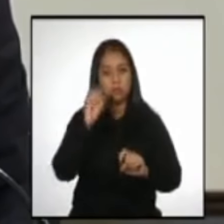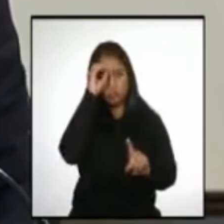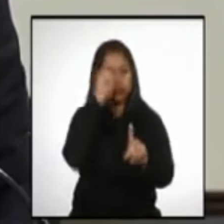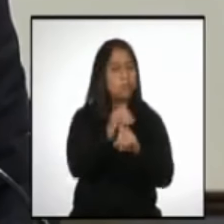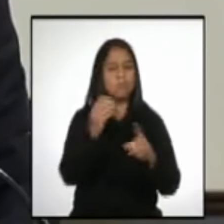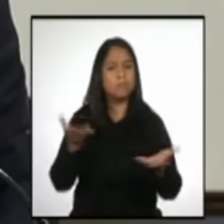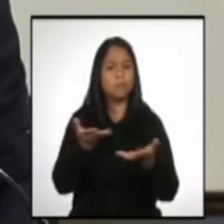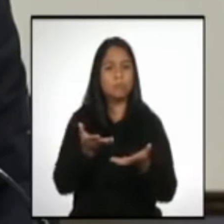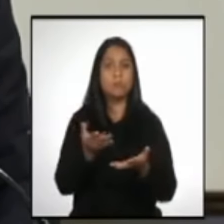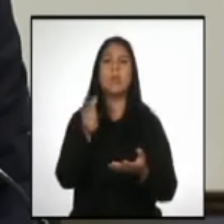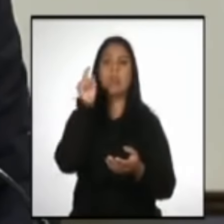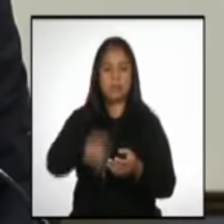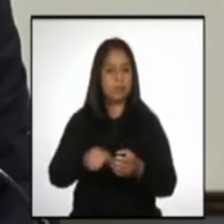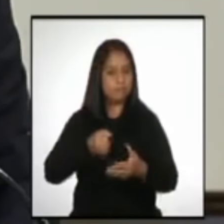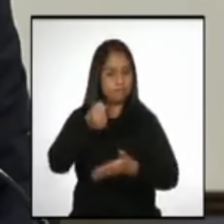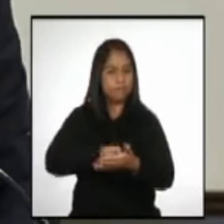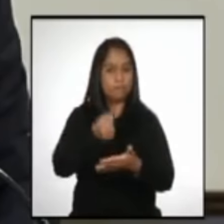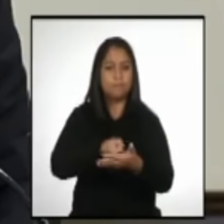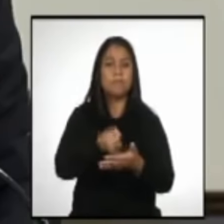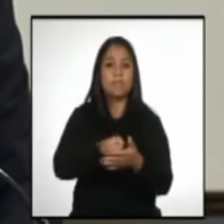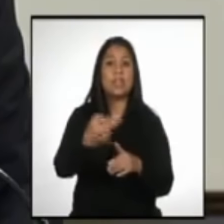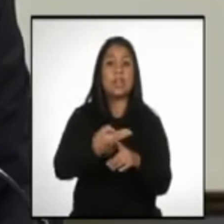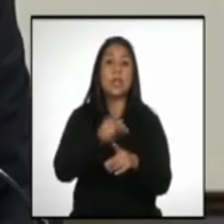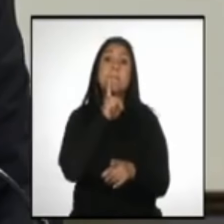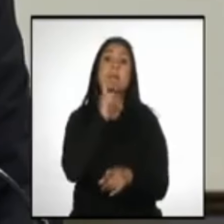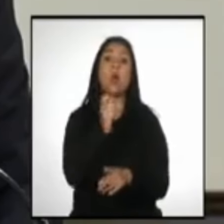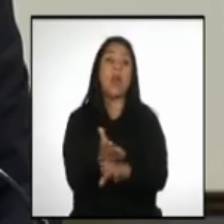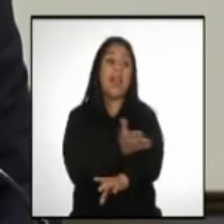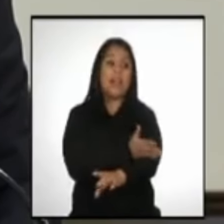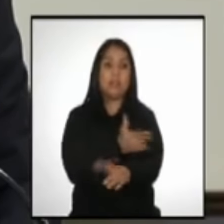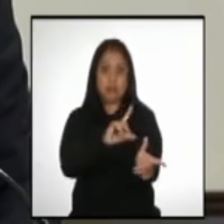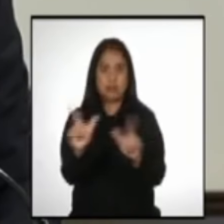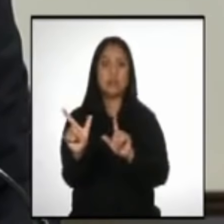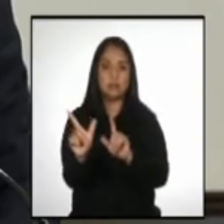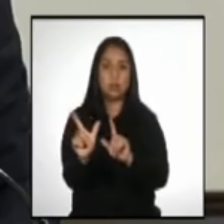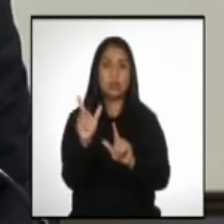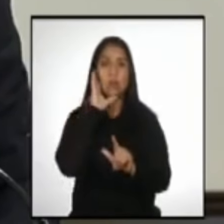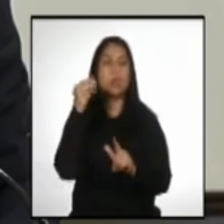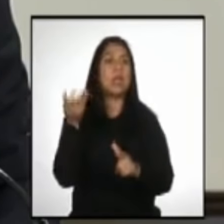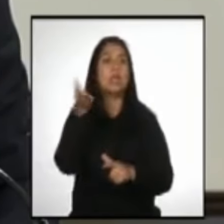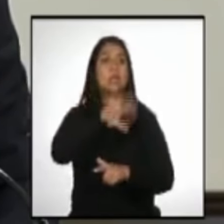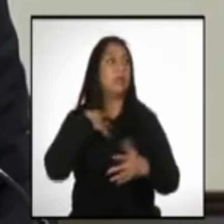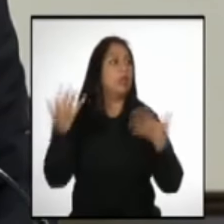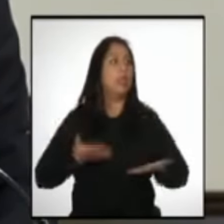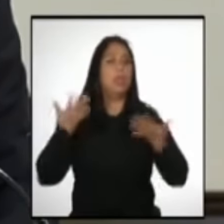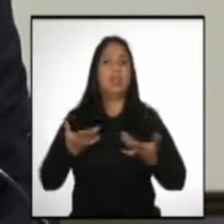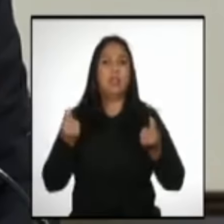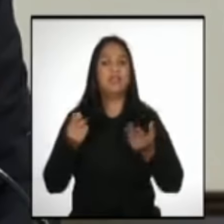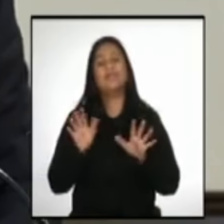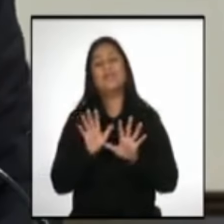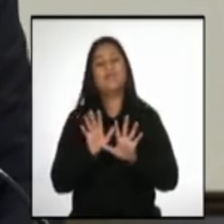de enfrentar la crisis, porque es mejor estar preparados que después no saber qué es lo que vamos a